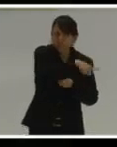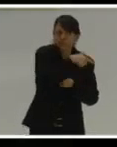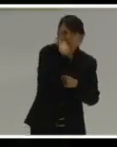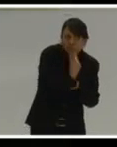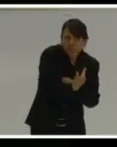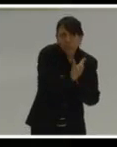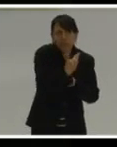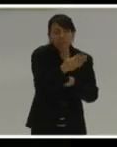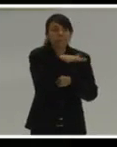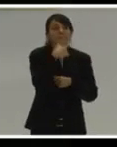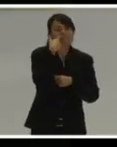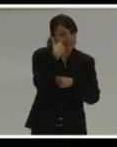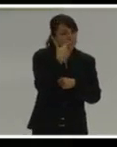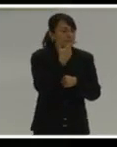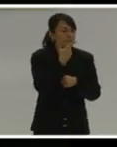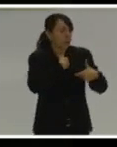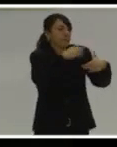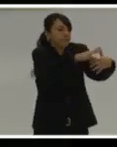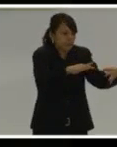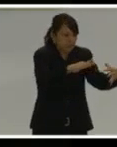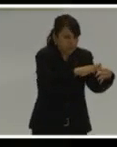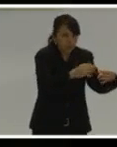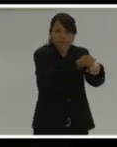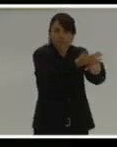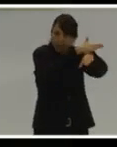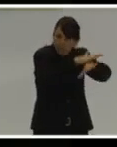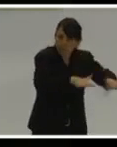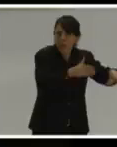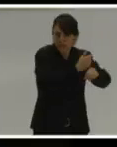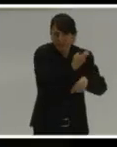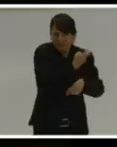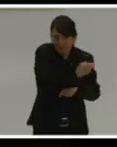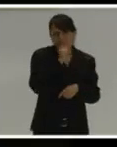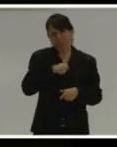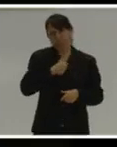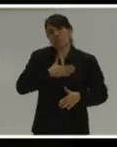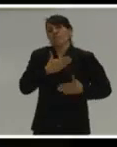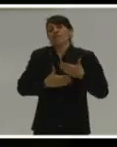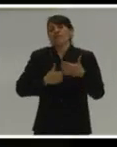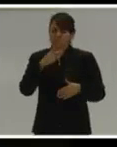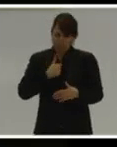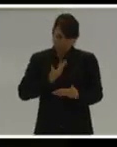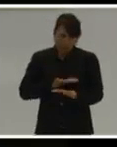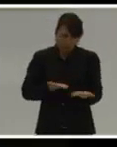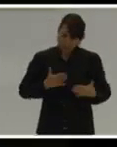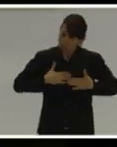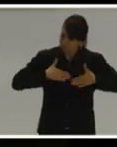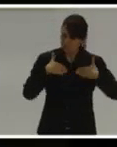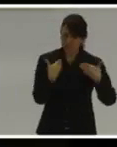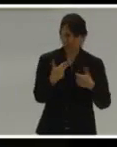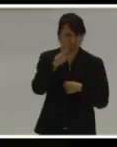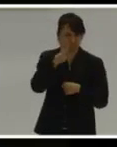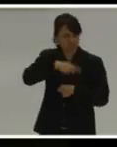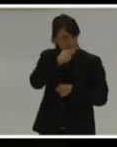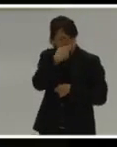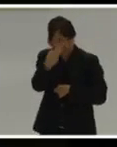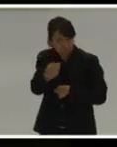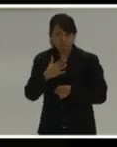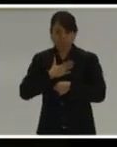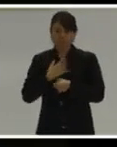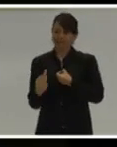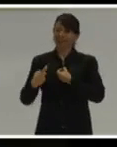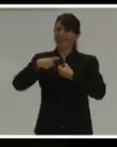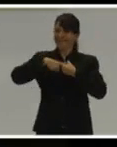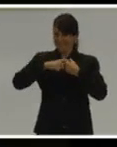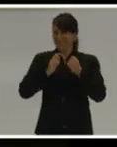informado, es parte de este proceso. Y yo les confieso, como miembro del Tribunal Supremo Electoral, que aún